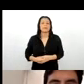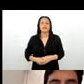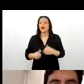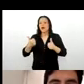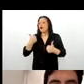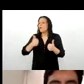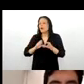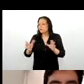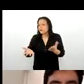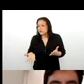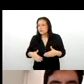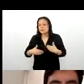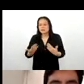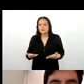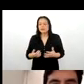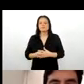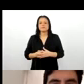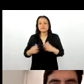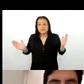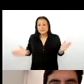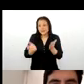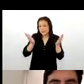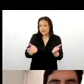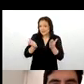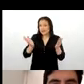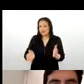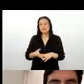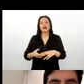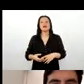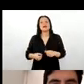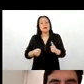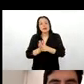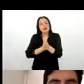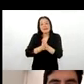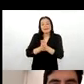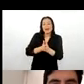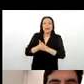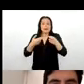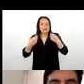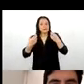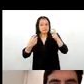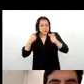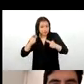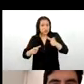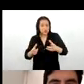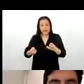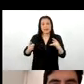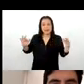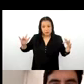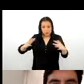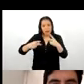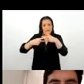hecho justamente para incentivar o motivar estas visitas?